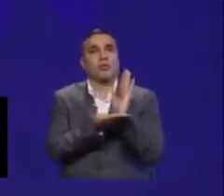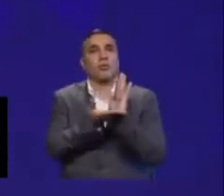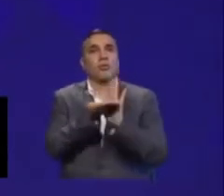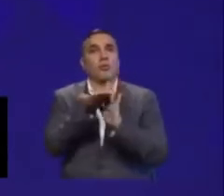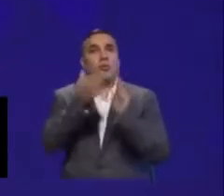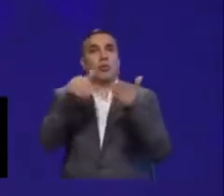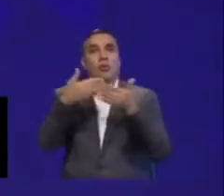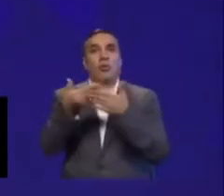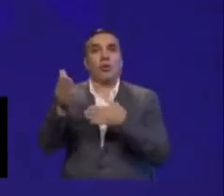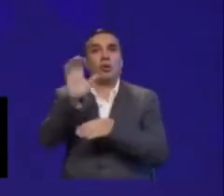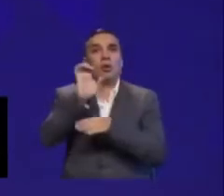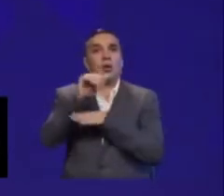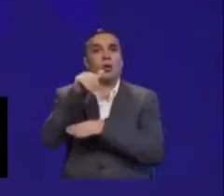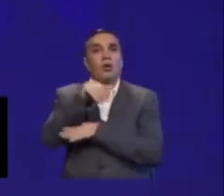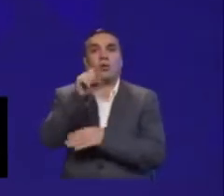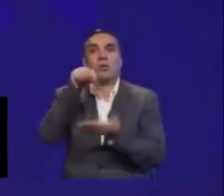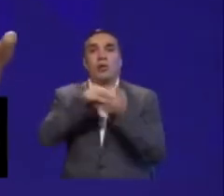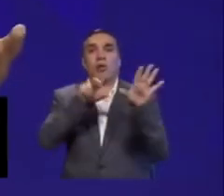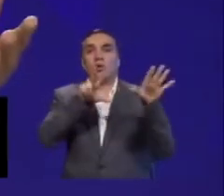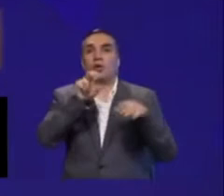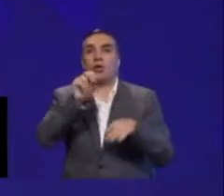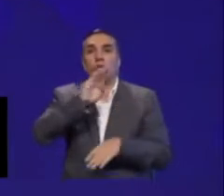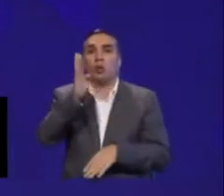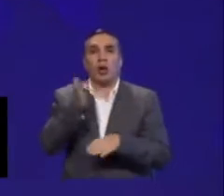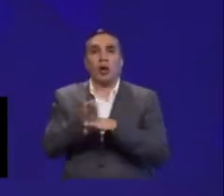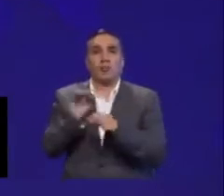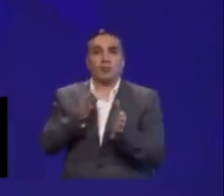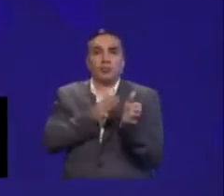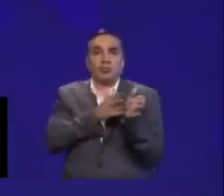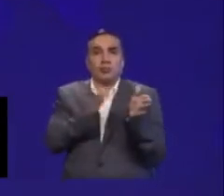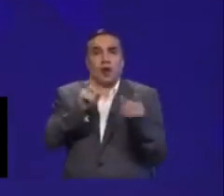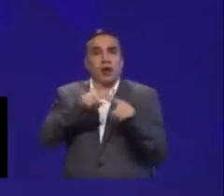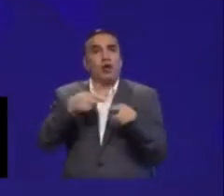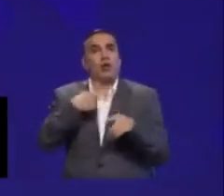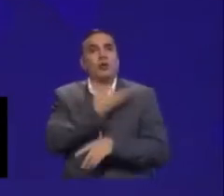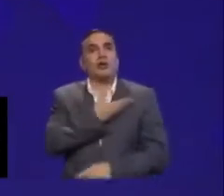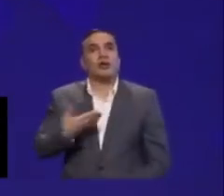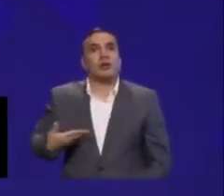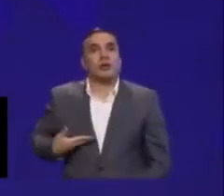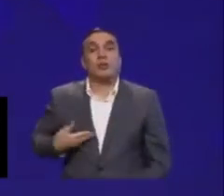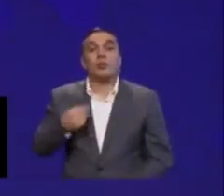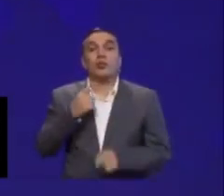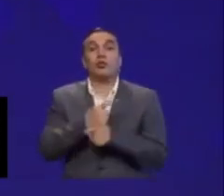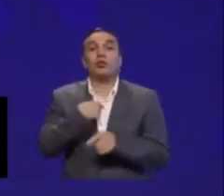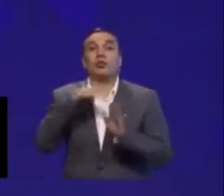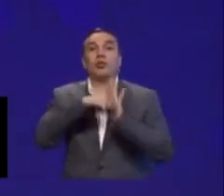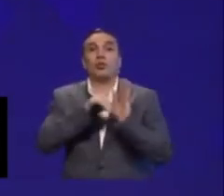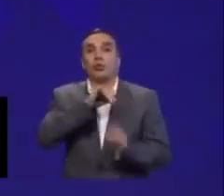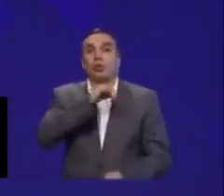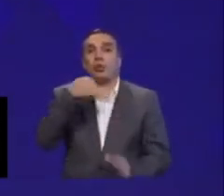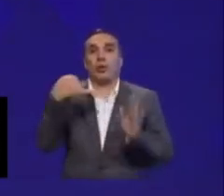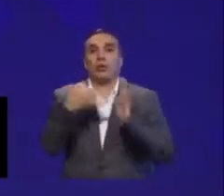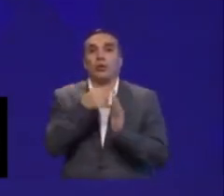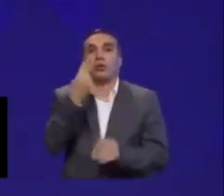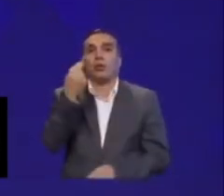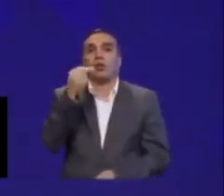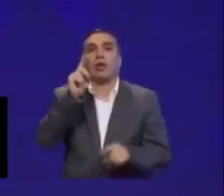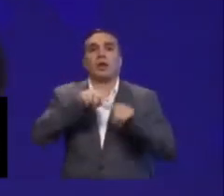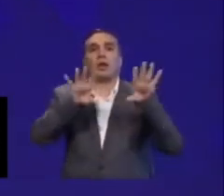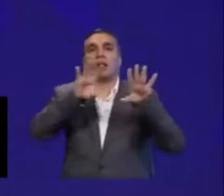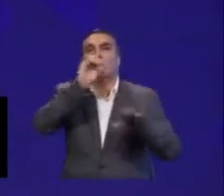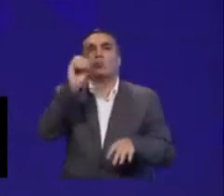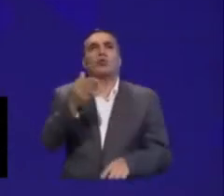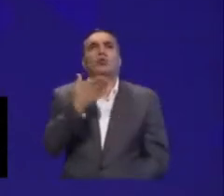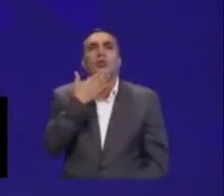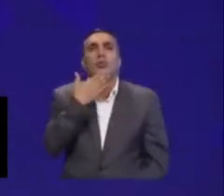Ecuador desde 1830. Por eso, ecuatorianos, yo estoy proponiendo bajar el IVA del 12 al 10%. ¿Cómo lo vamos a